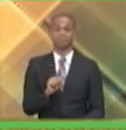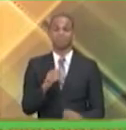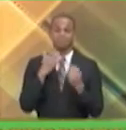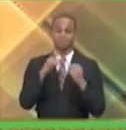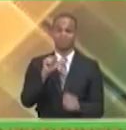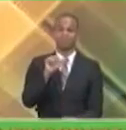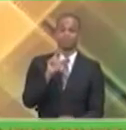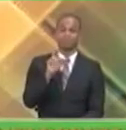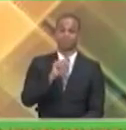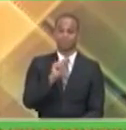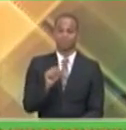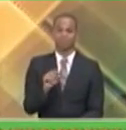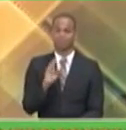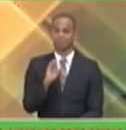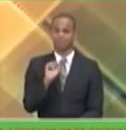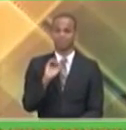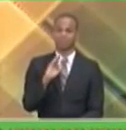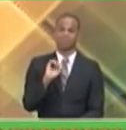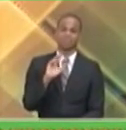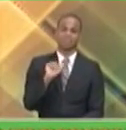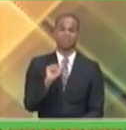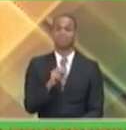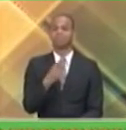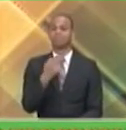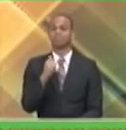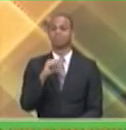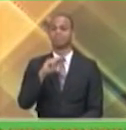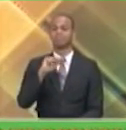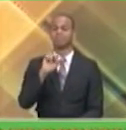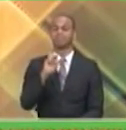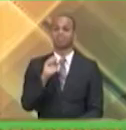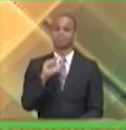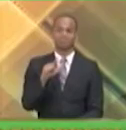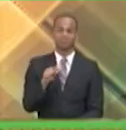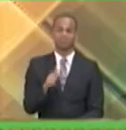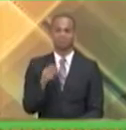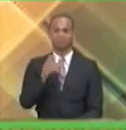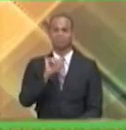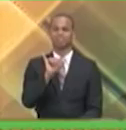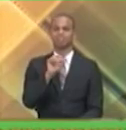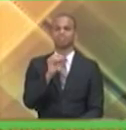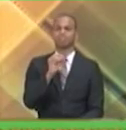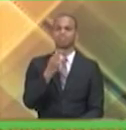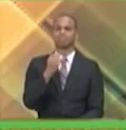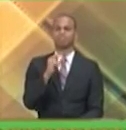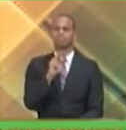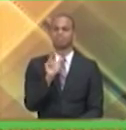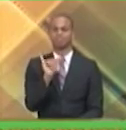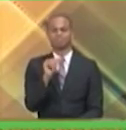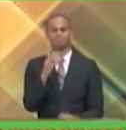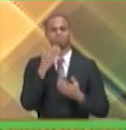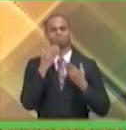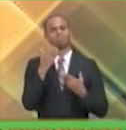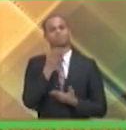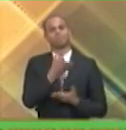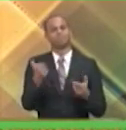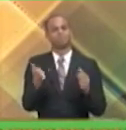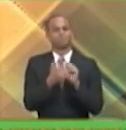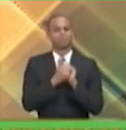Luz, gracias a Bárbara, a Hansel, y gracias a Joanny, que está por ahí también, por venir a compartir con